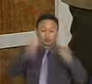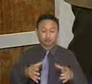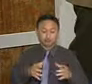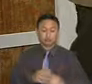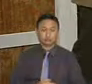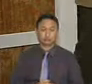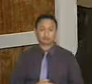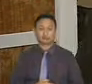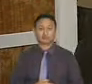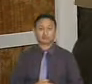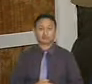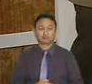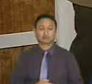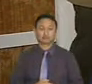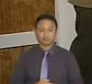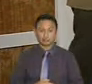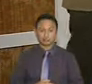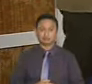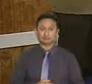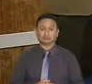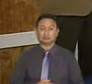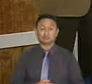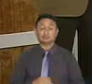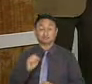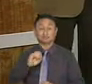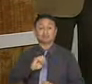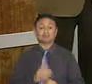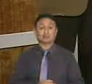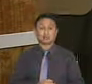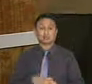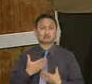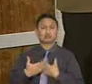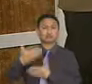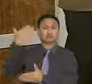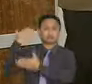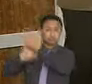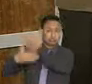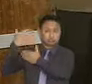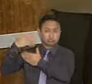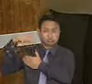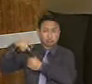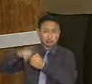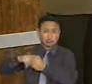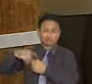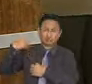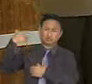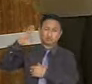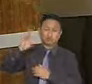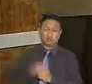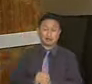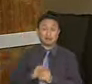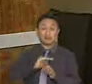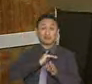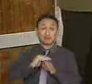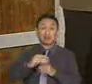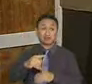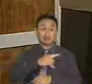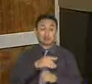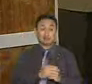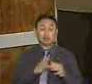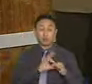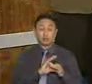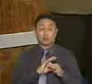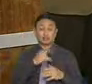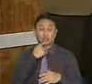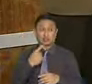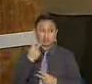los templos indígenas de toda latinoamérica Claro que sí mucha historia es lo que tiene la capital Así que les invitamos como lo decía Adriana